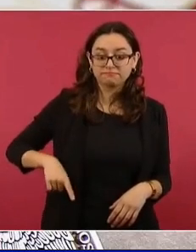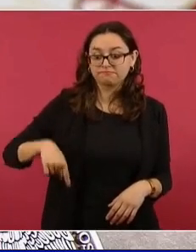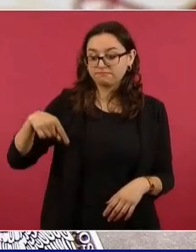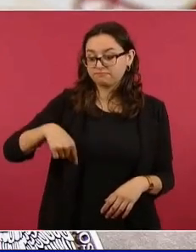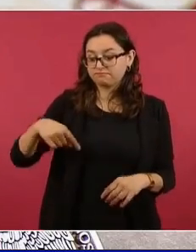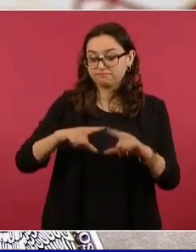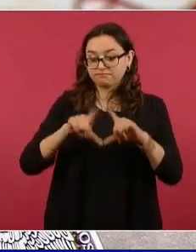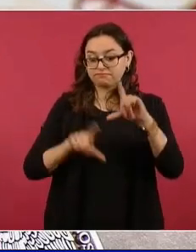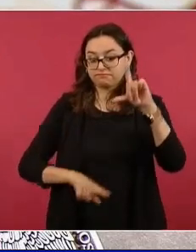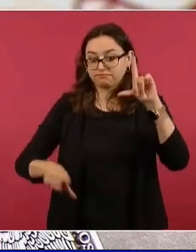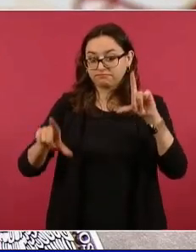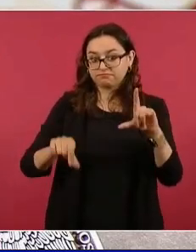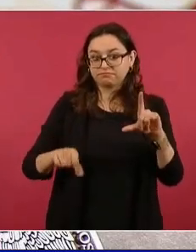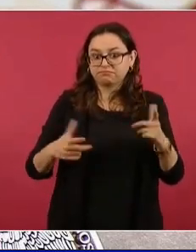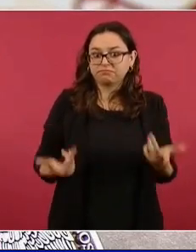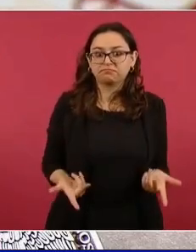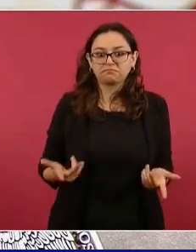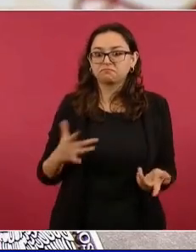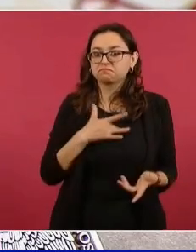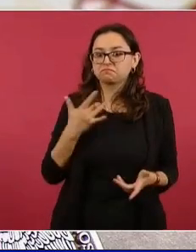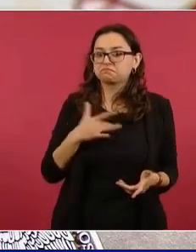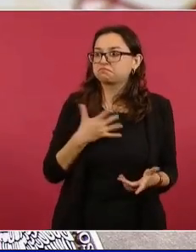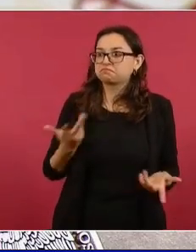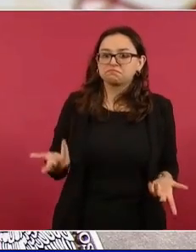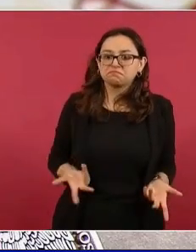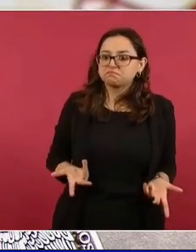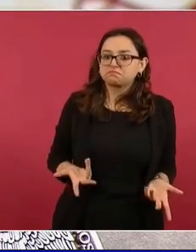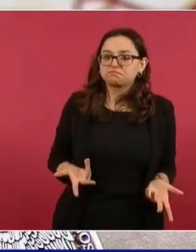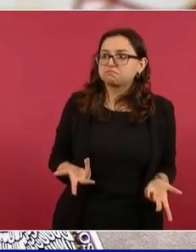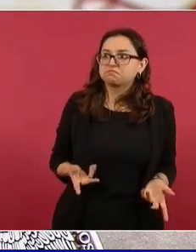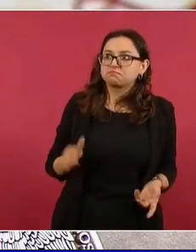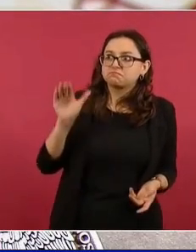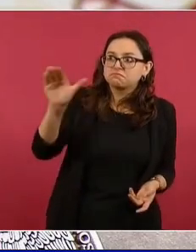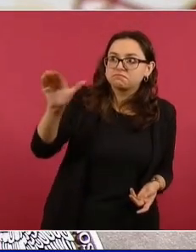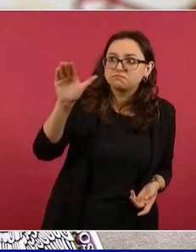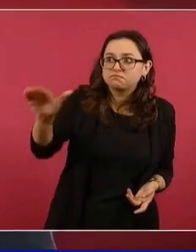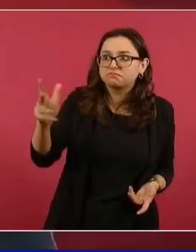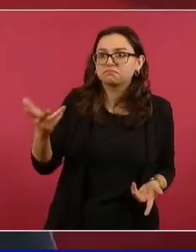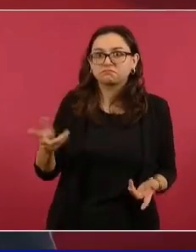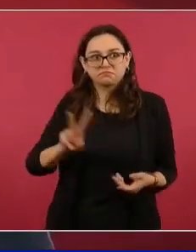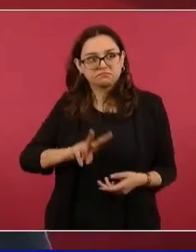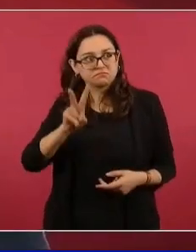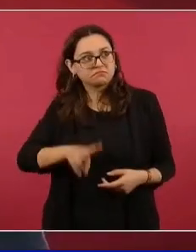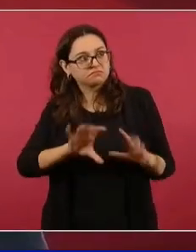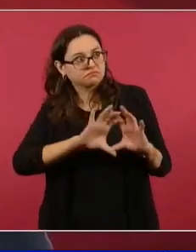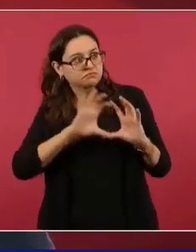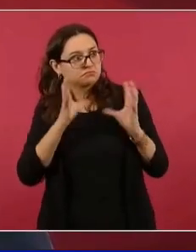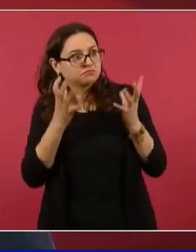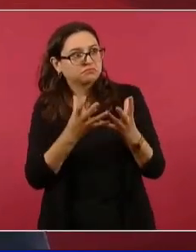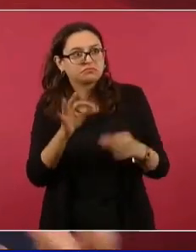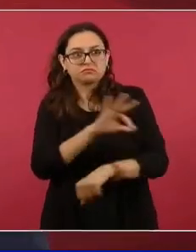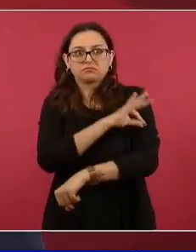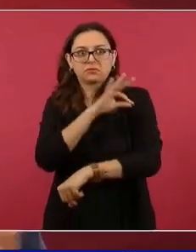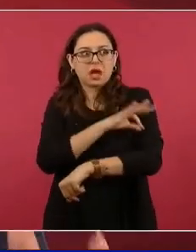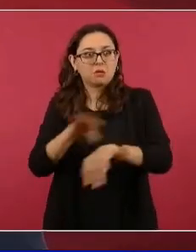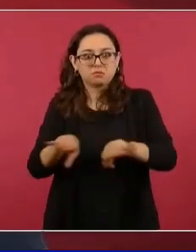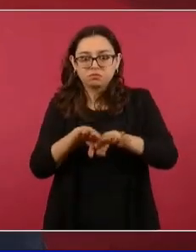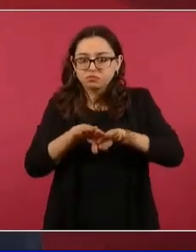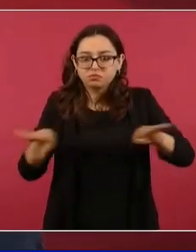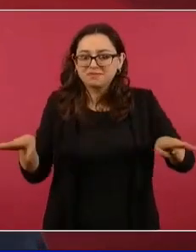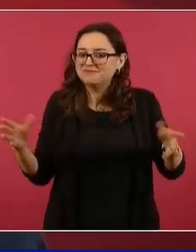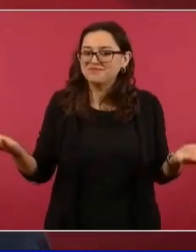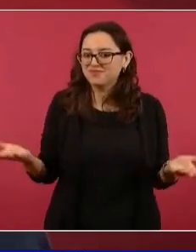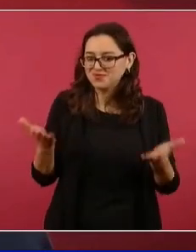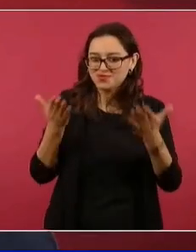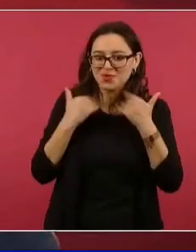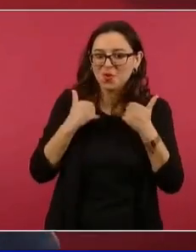expresado que no fue satisfactorio en lograr ese mecanismo de equidad. La dinámica finalmente de acceso